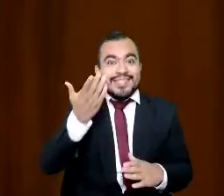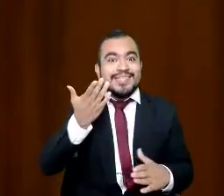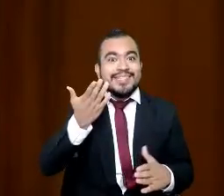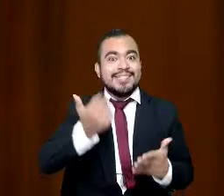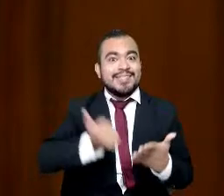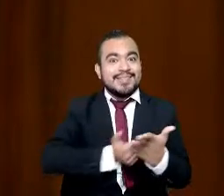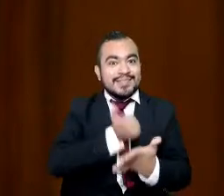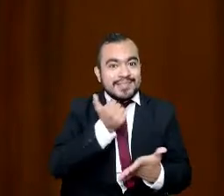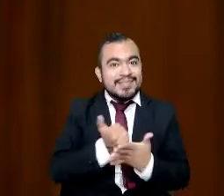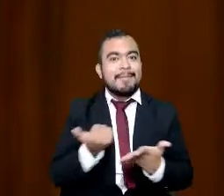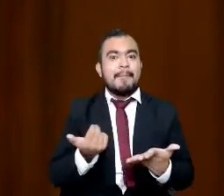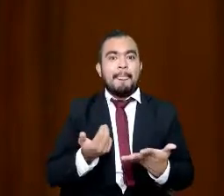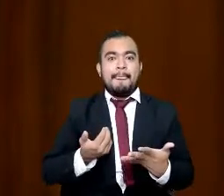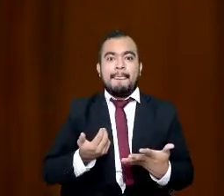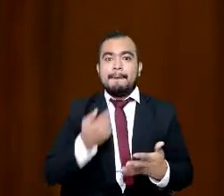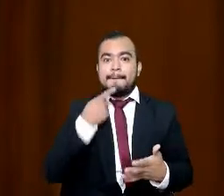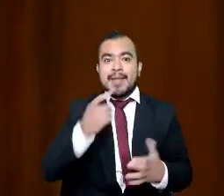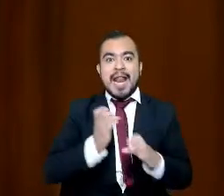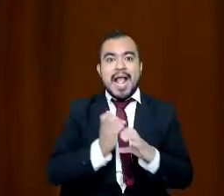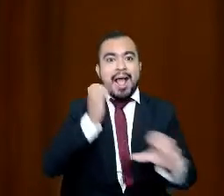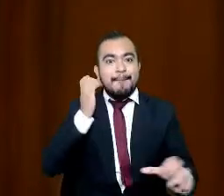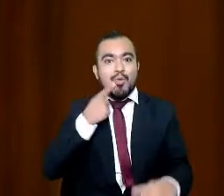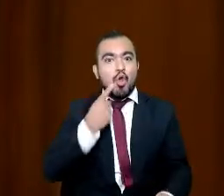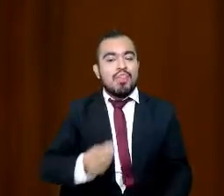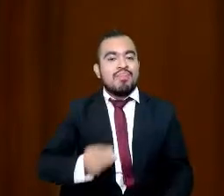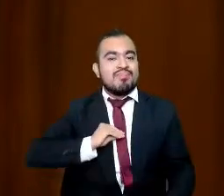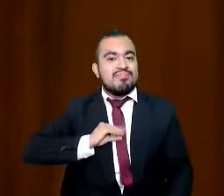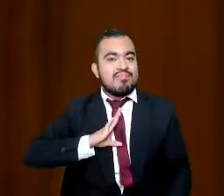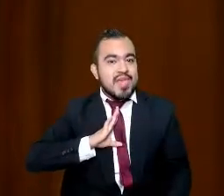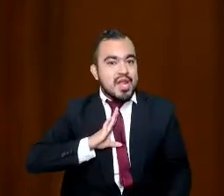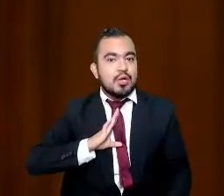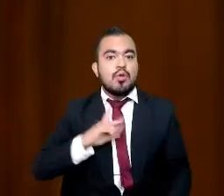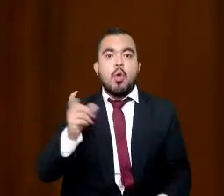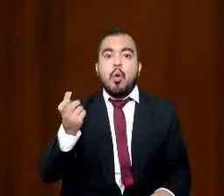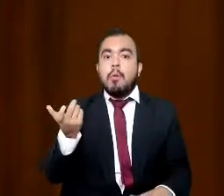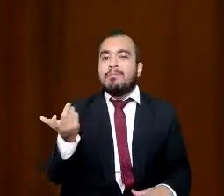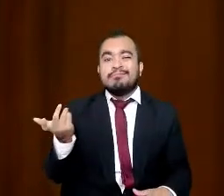a transporte digno, porque no hay forma de que llegue un metro,